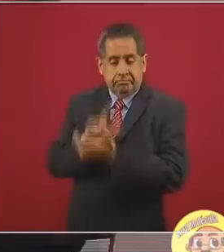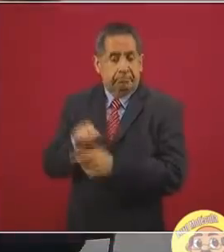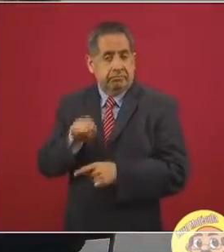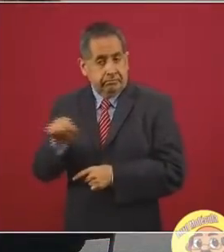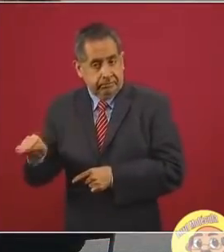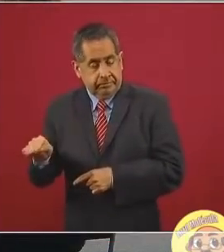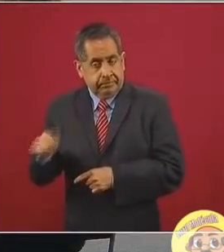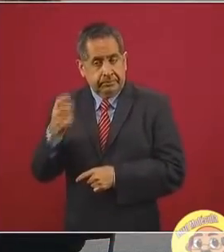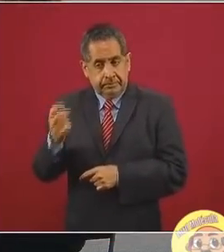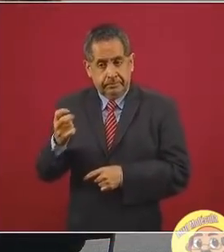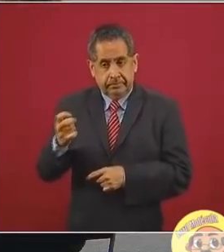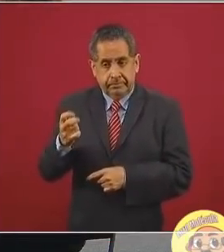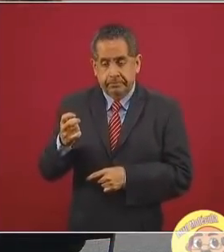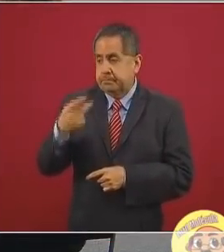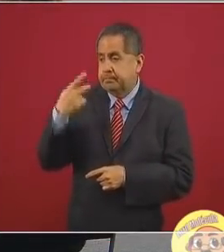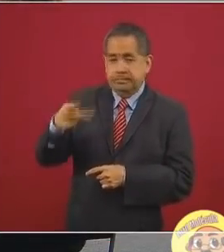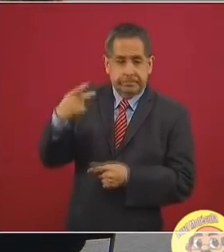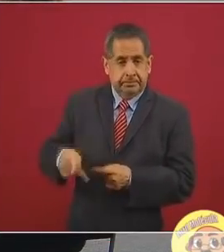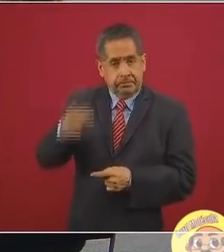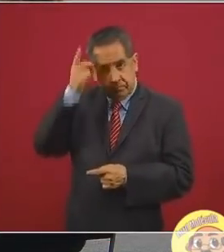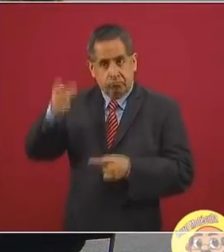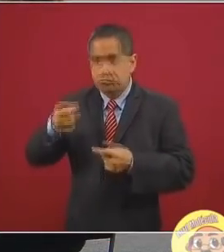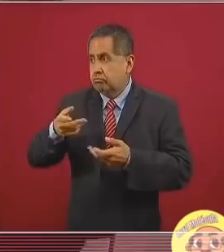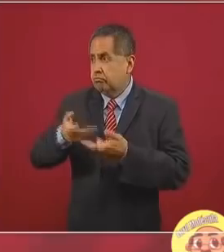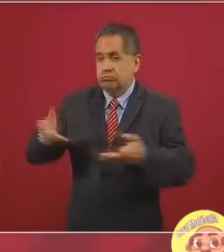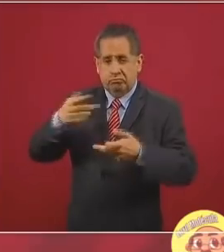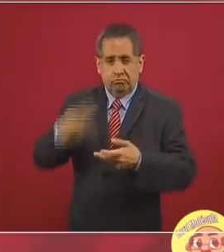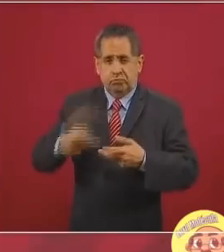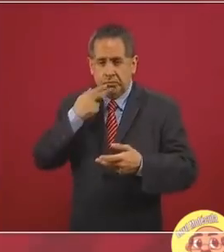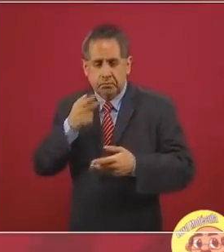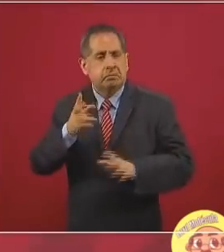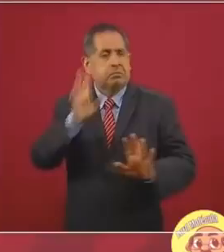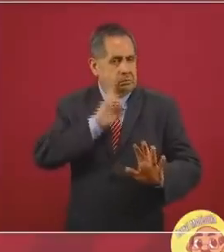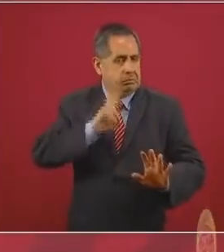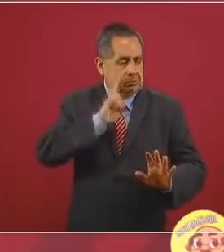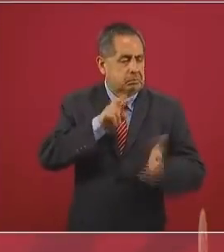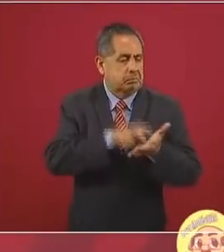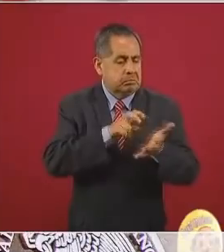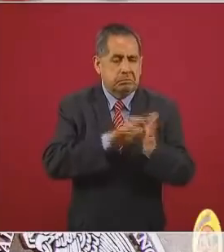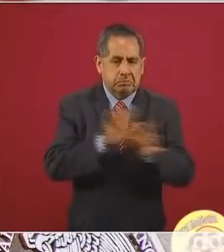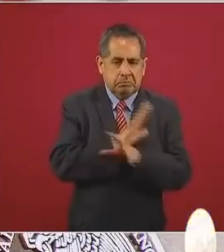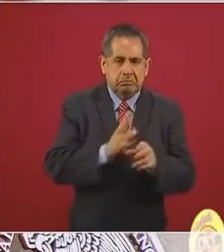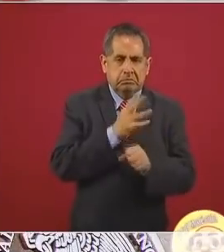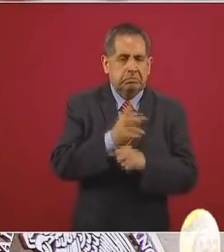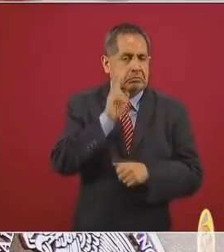sobre los recursos naturales, entonces veríamos si